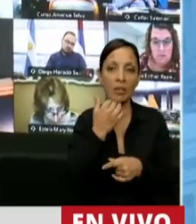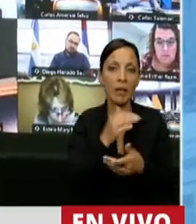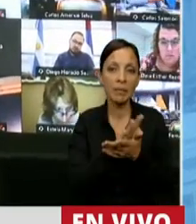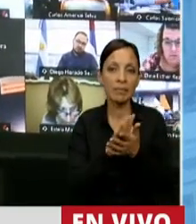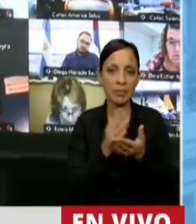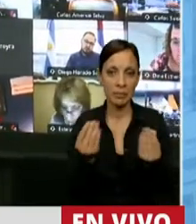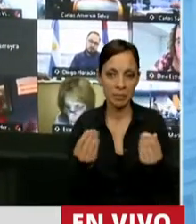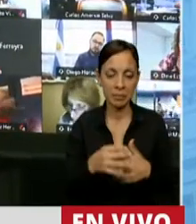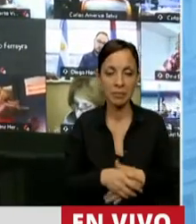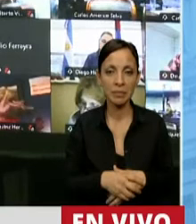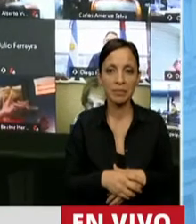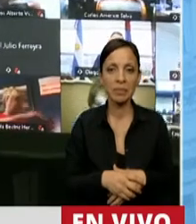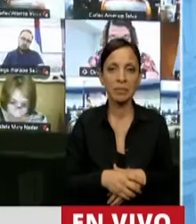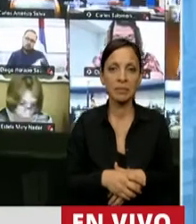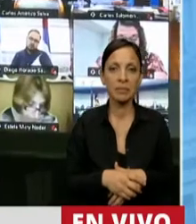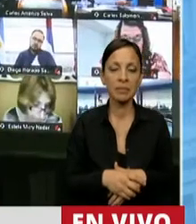vale la pena